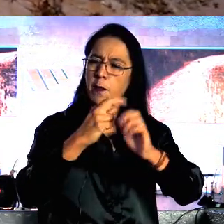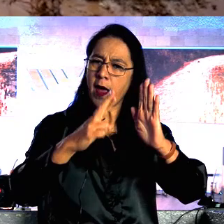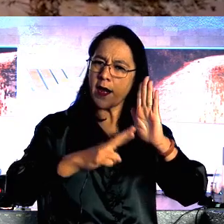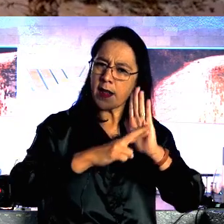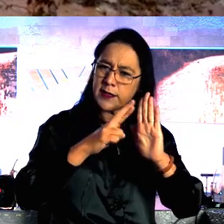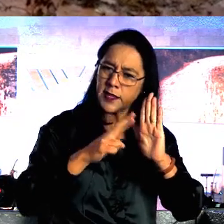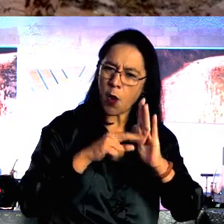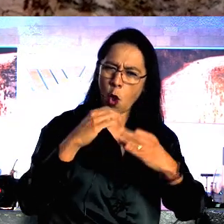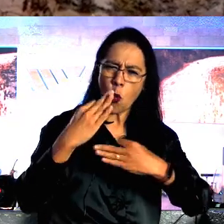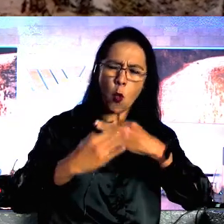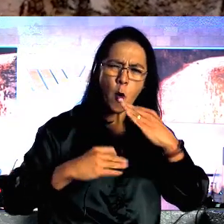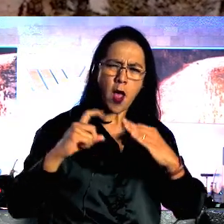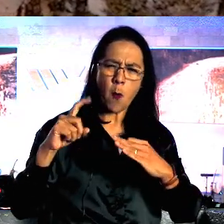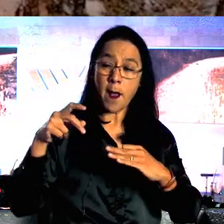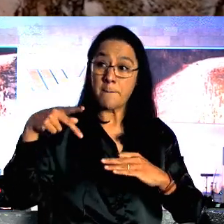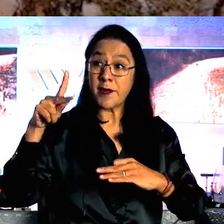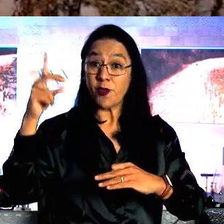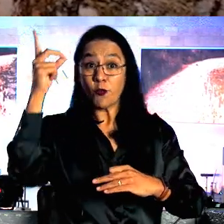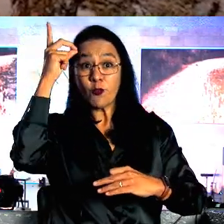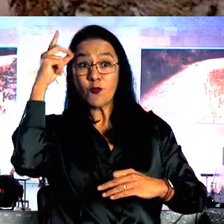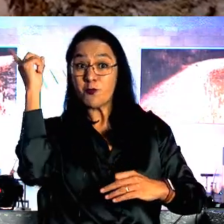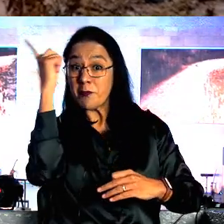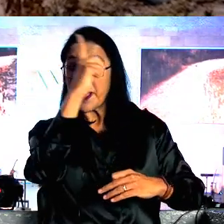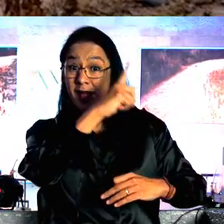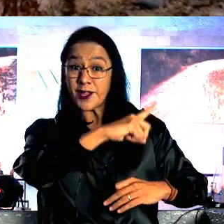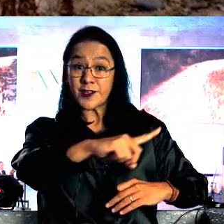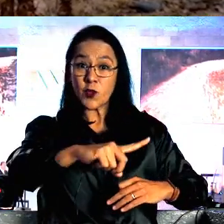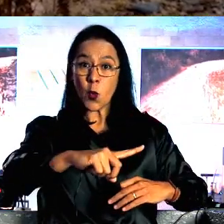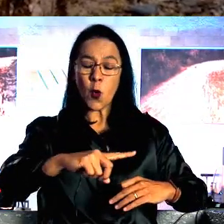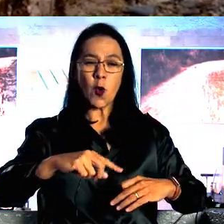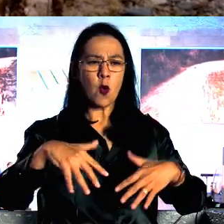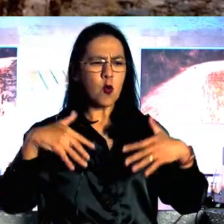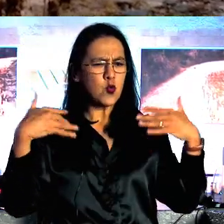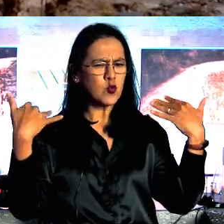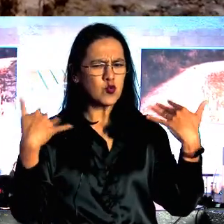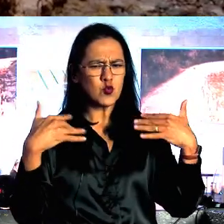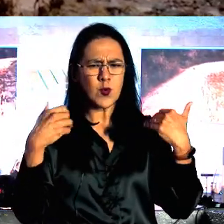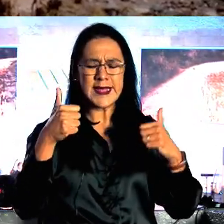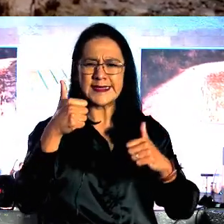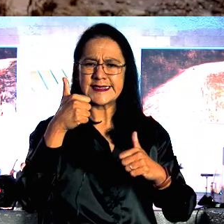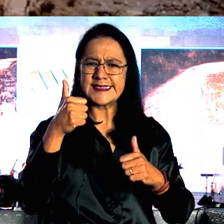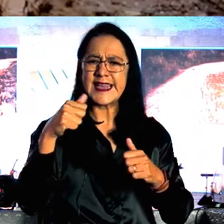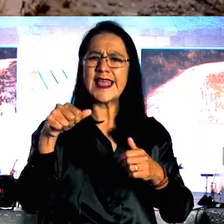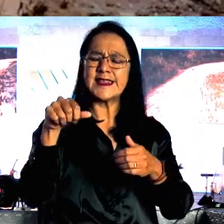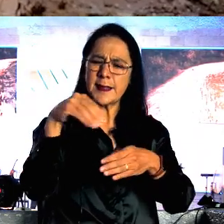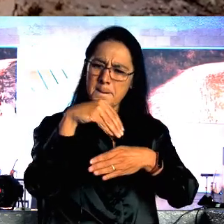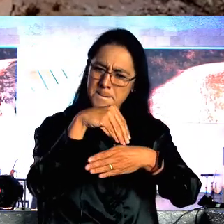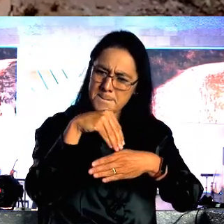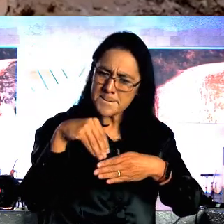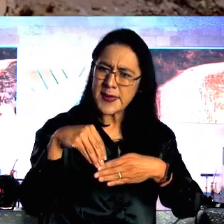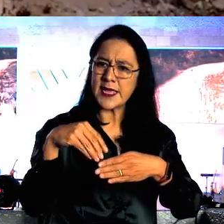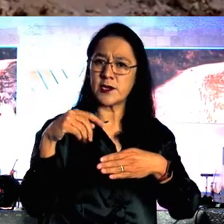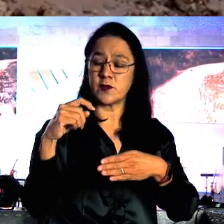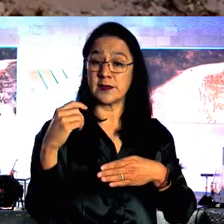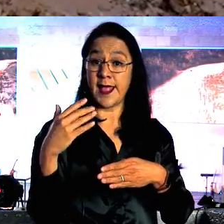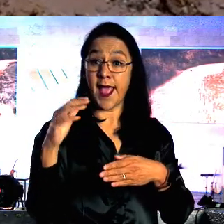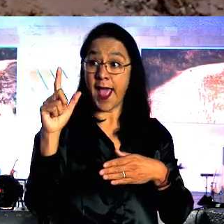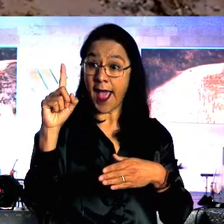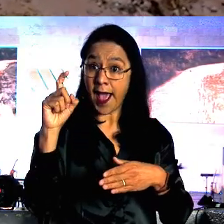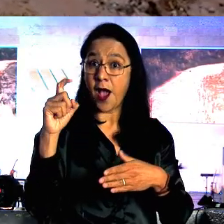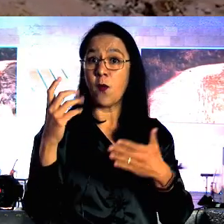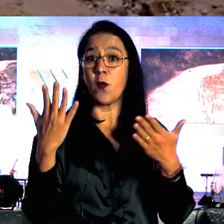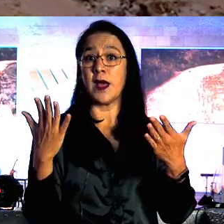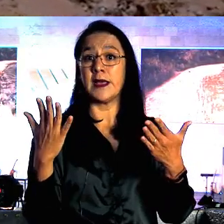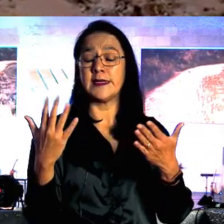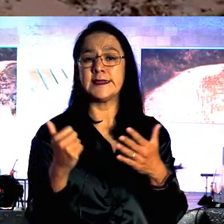con las lanchas, porque ya no llegaba el agua hasta allá. Los especialistas decían, suponiendo que llueve en